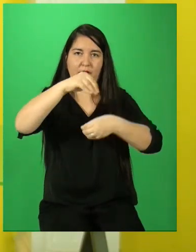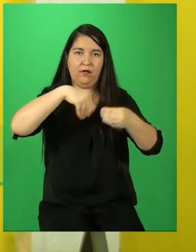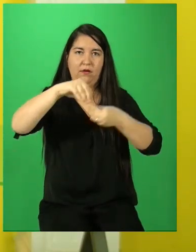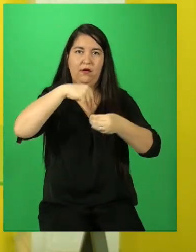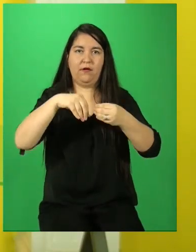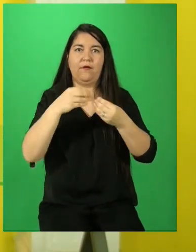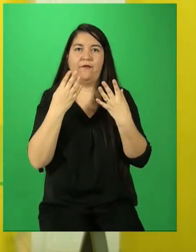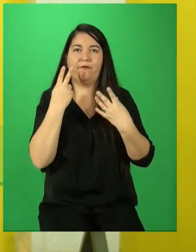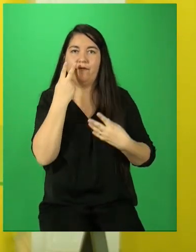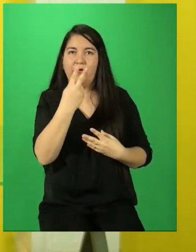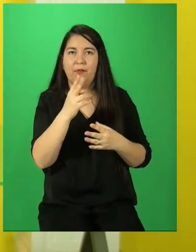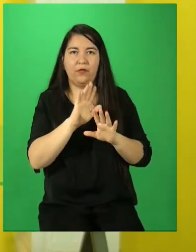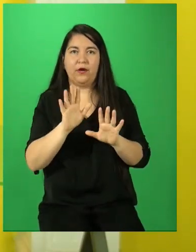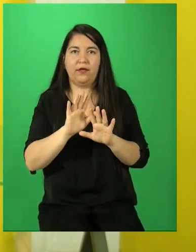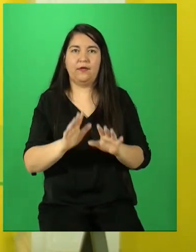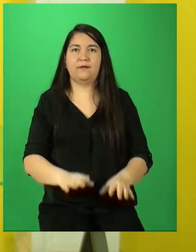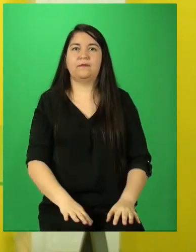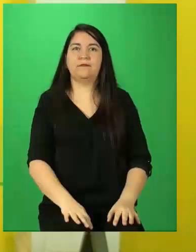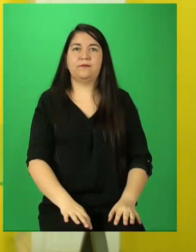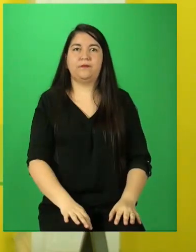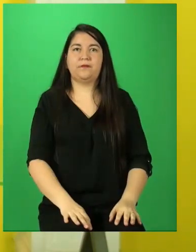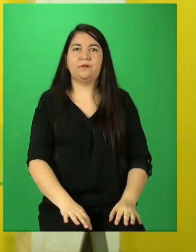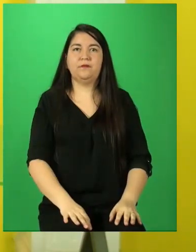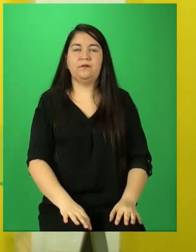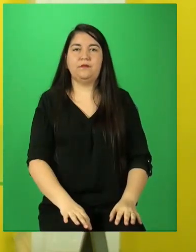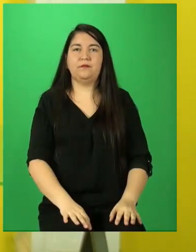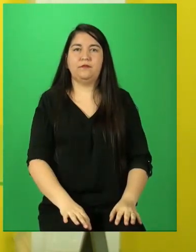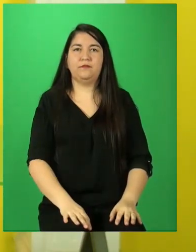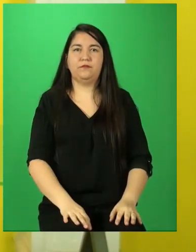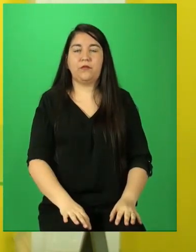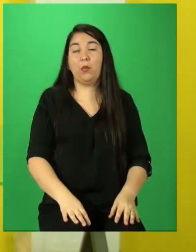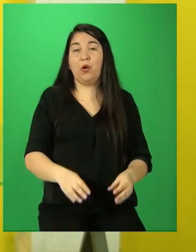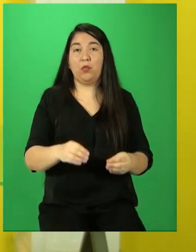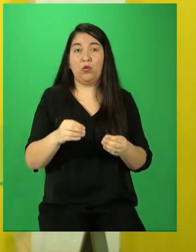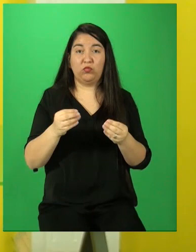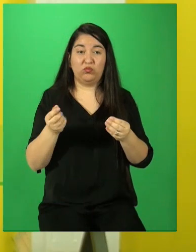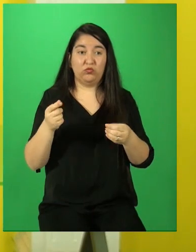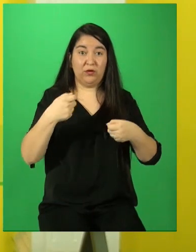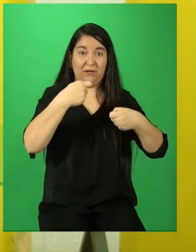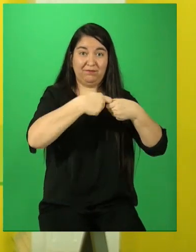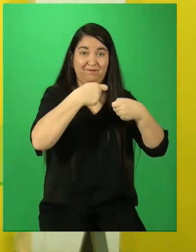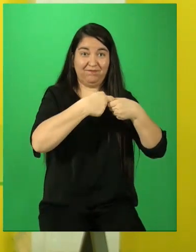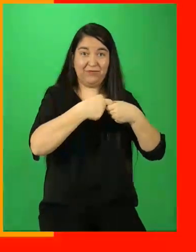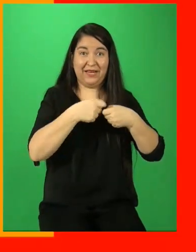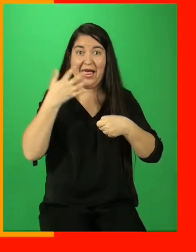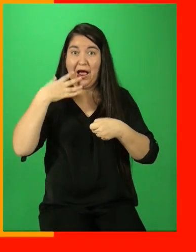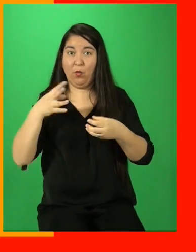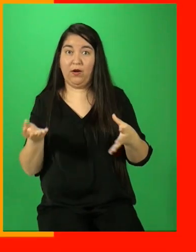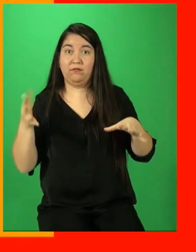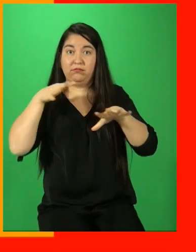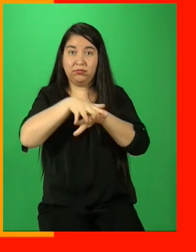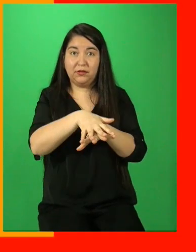principales compuestos que están dentro de ella. Una disolución principalmente está compuesta por 2 componentes,